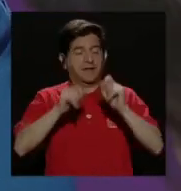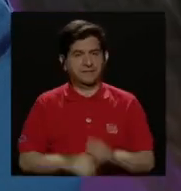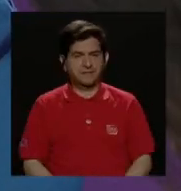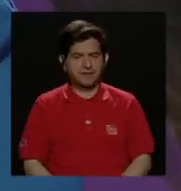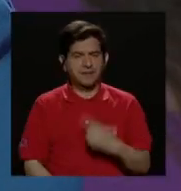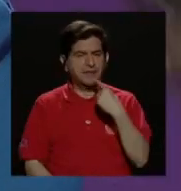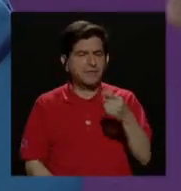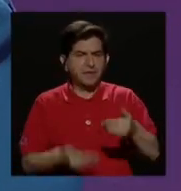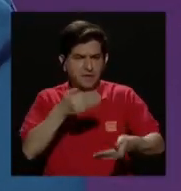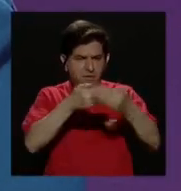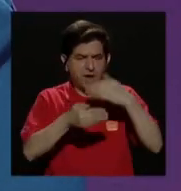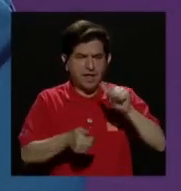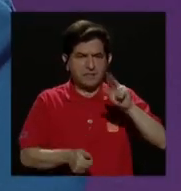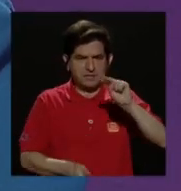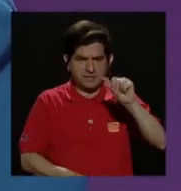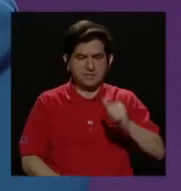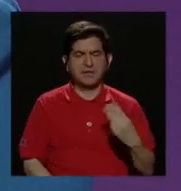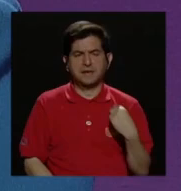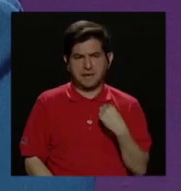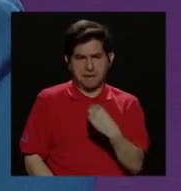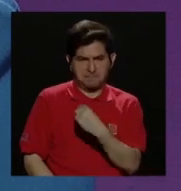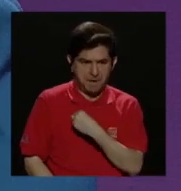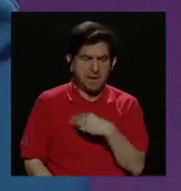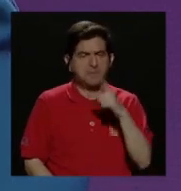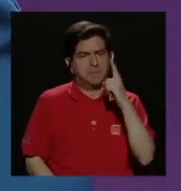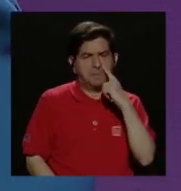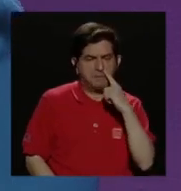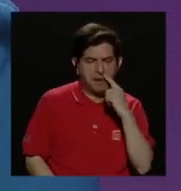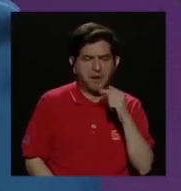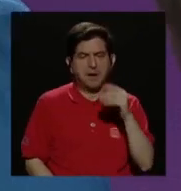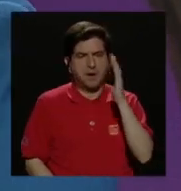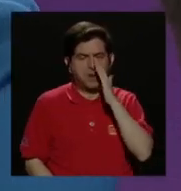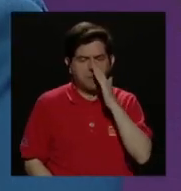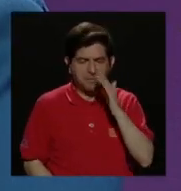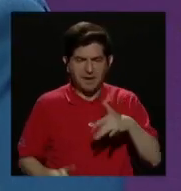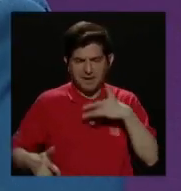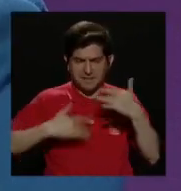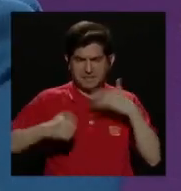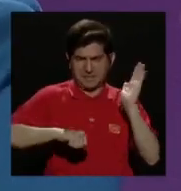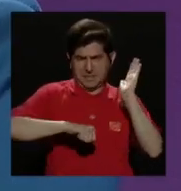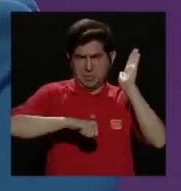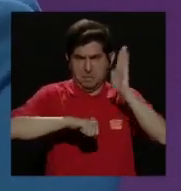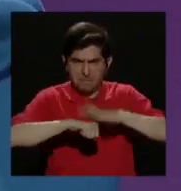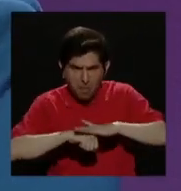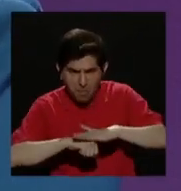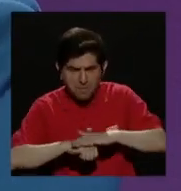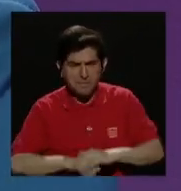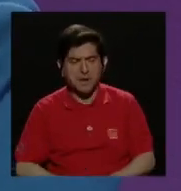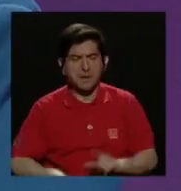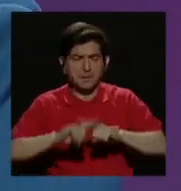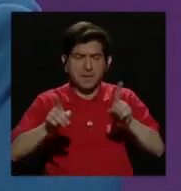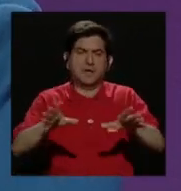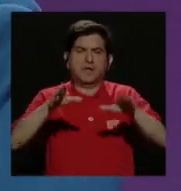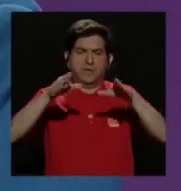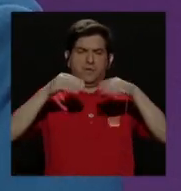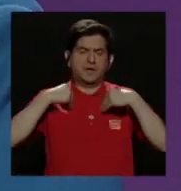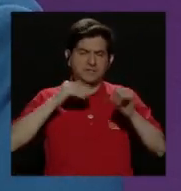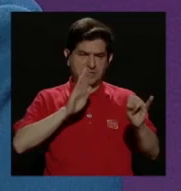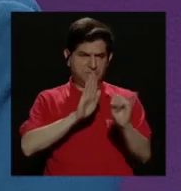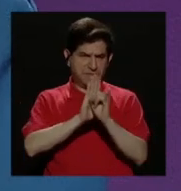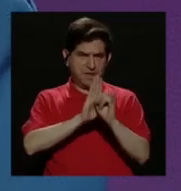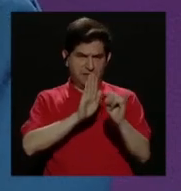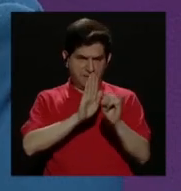Ana mencionaba cuando tal vez algún miembro, ya sea el padre o la madre, que con gran culpa acepta la